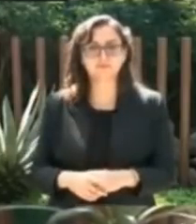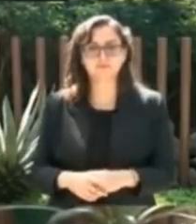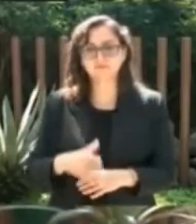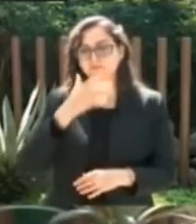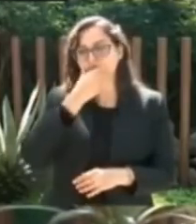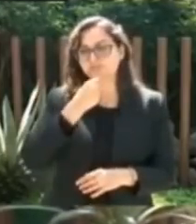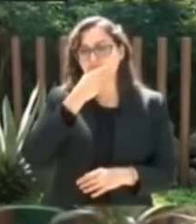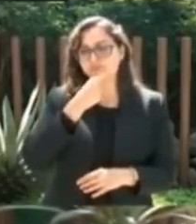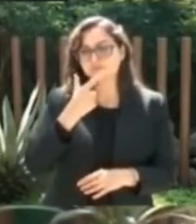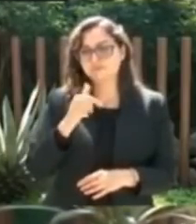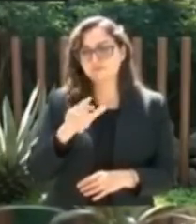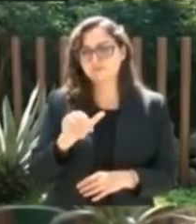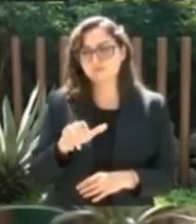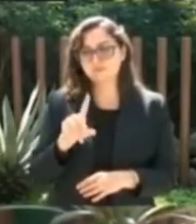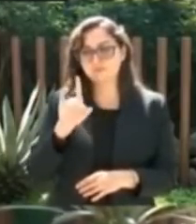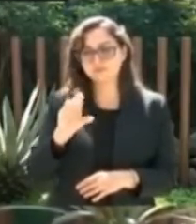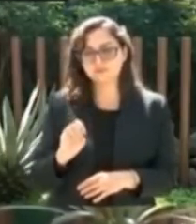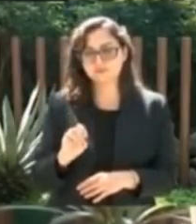Gerardo Esquivel,